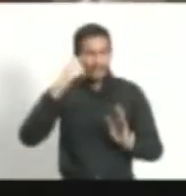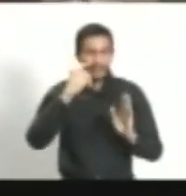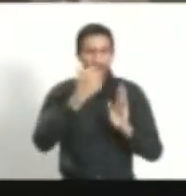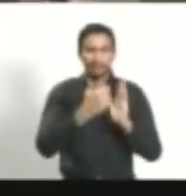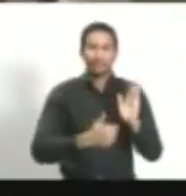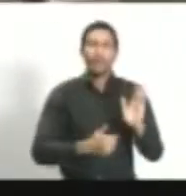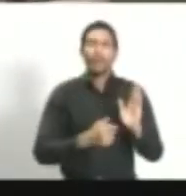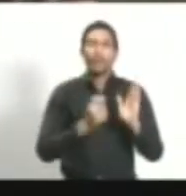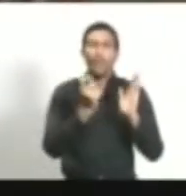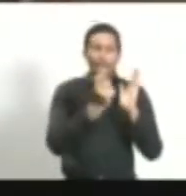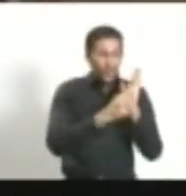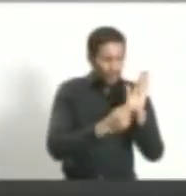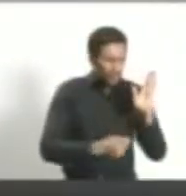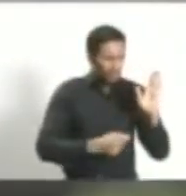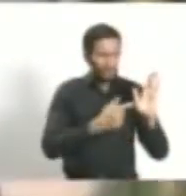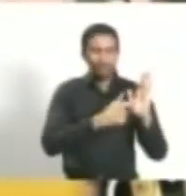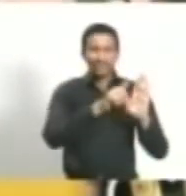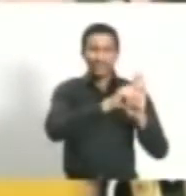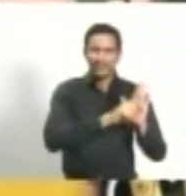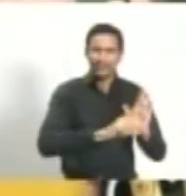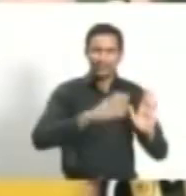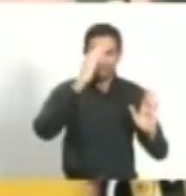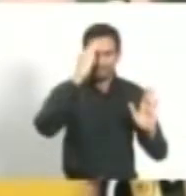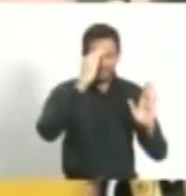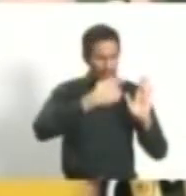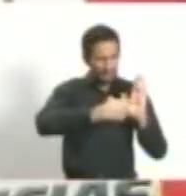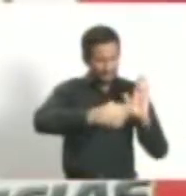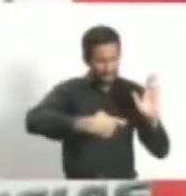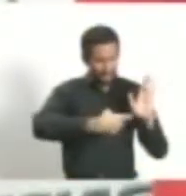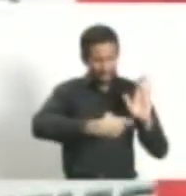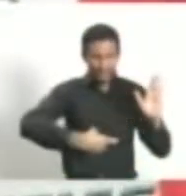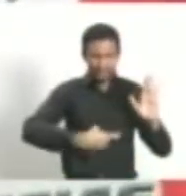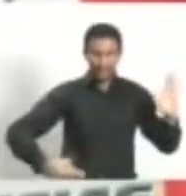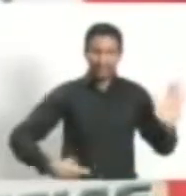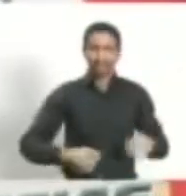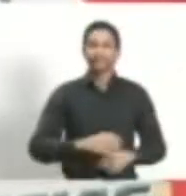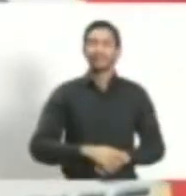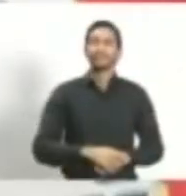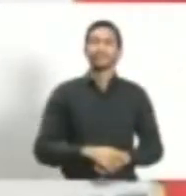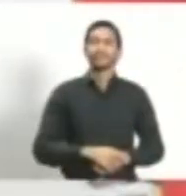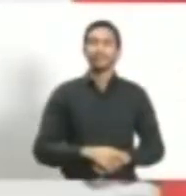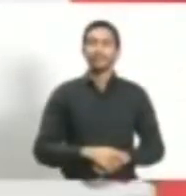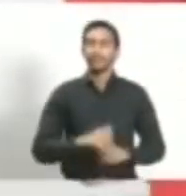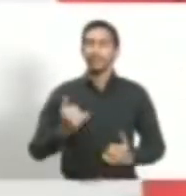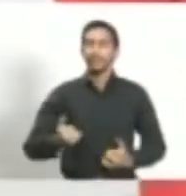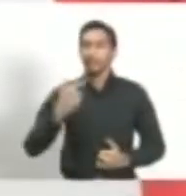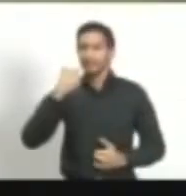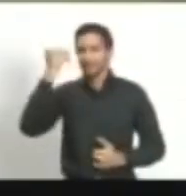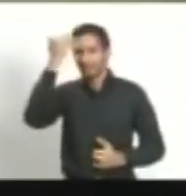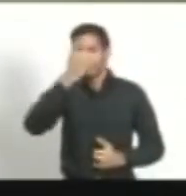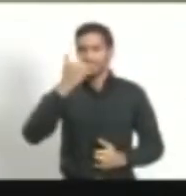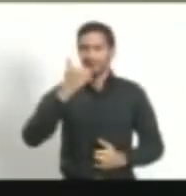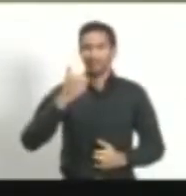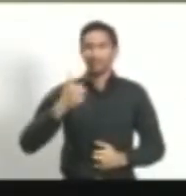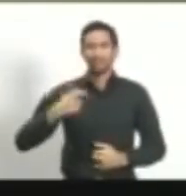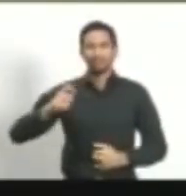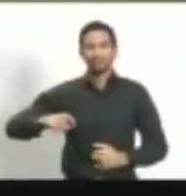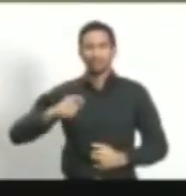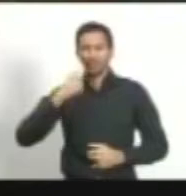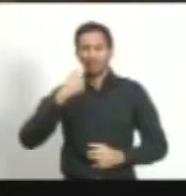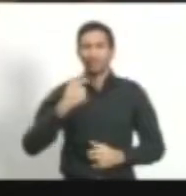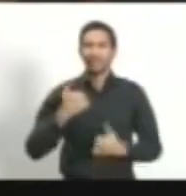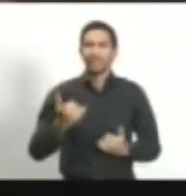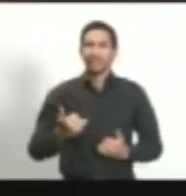modificado o tumbado la Corte Constitucional con respecto al nuevo Código de Policía. Pero según el análisis de este constitucionalista, la Corte realmente